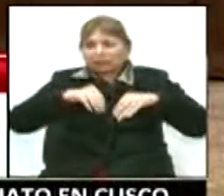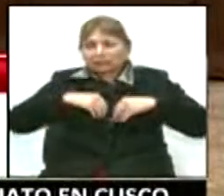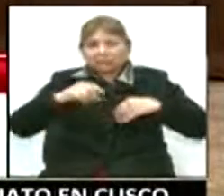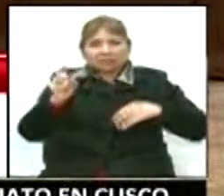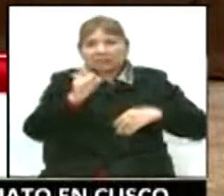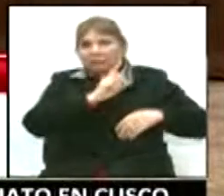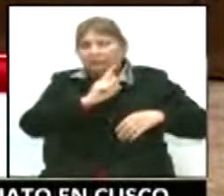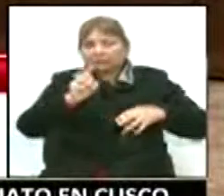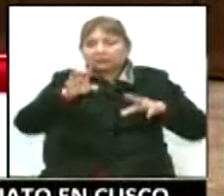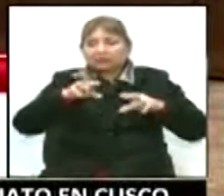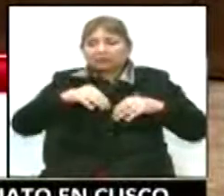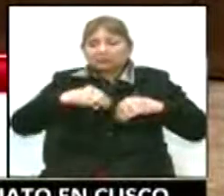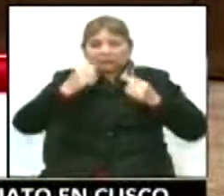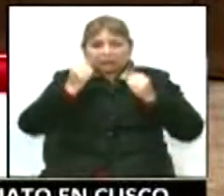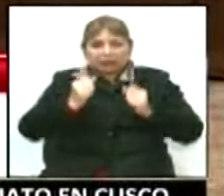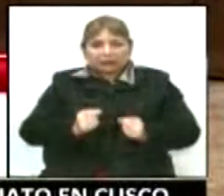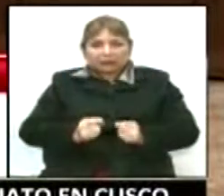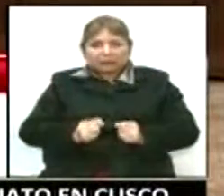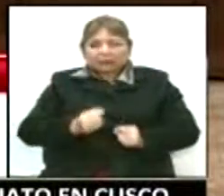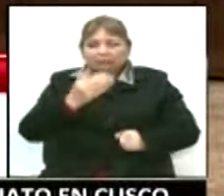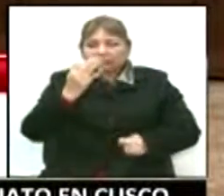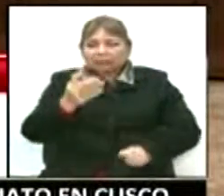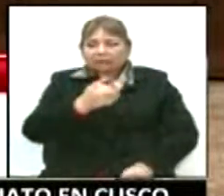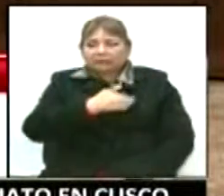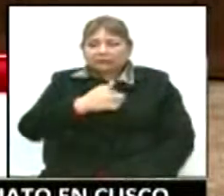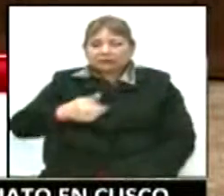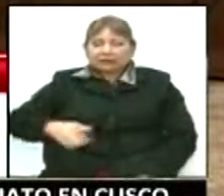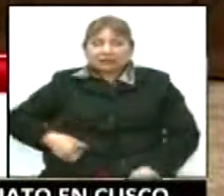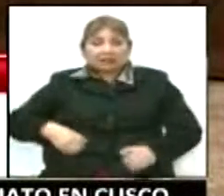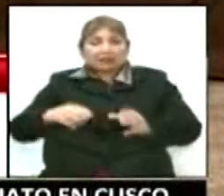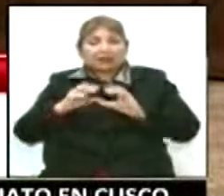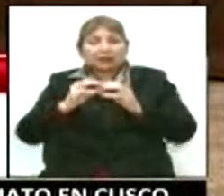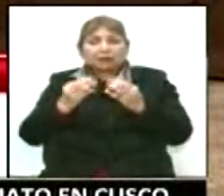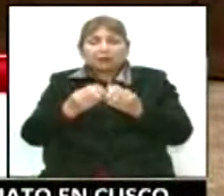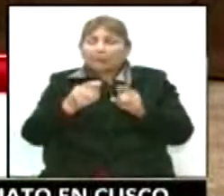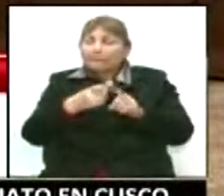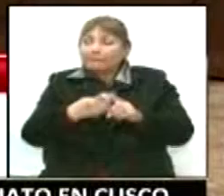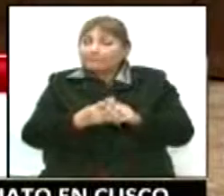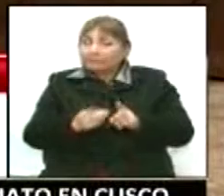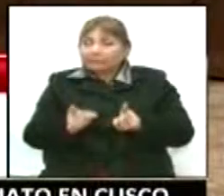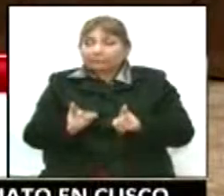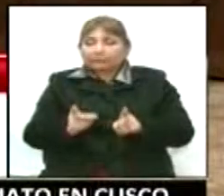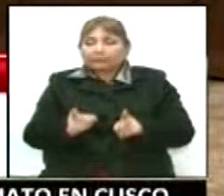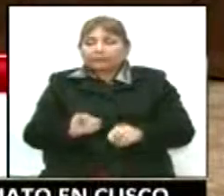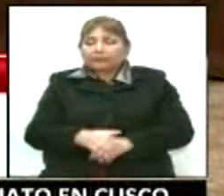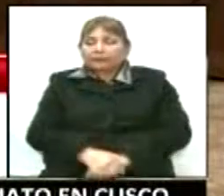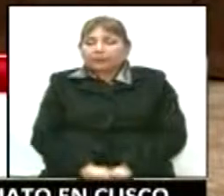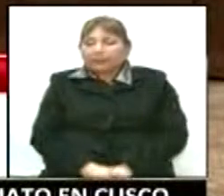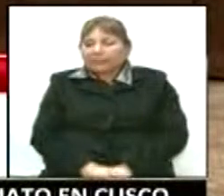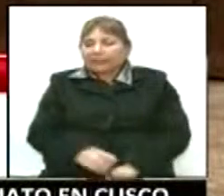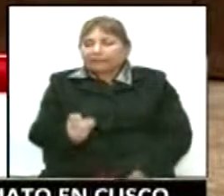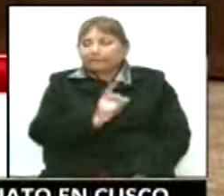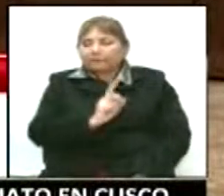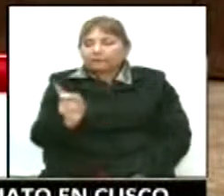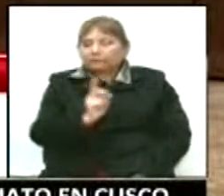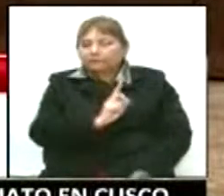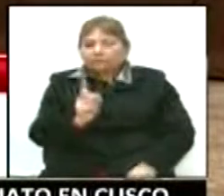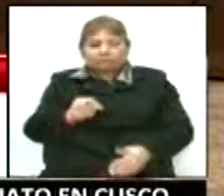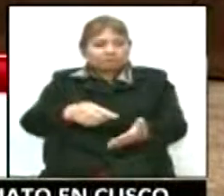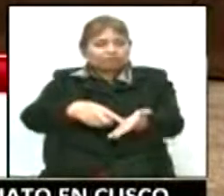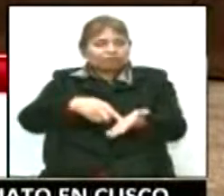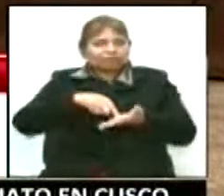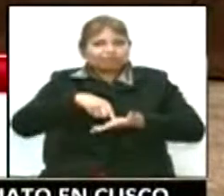no aceptarla. Es potestad del presidente de la comisión, pero además no lo pueden obligar, y